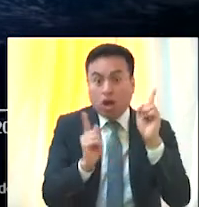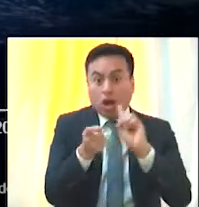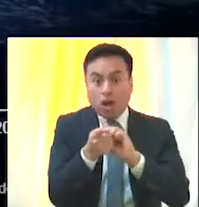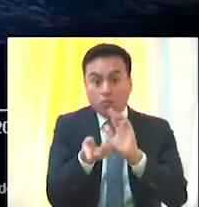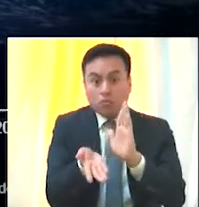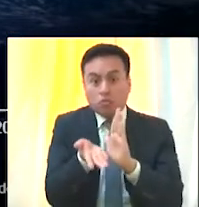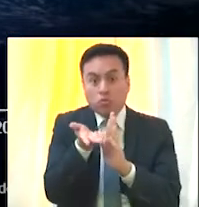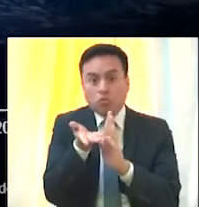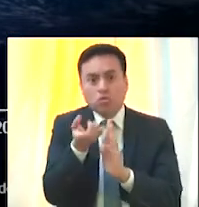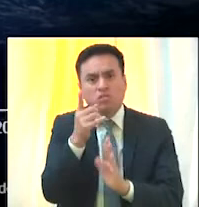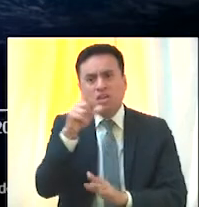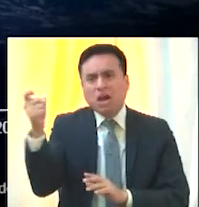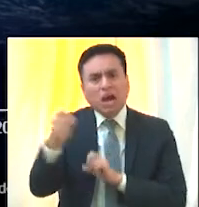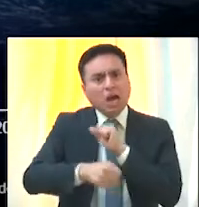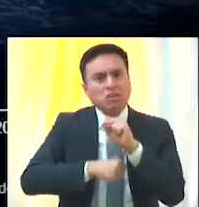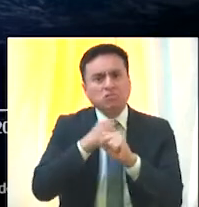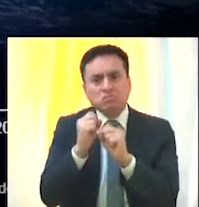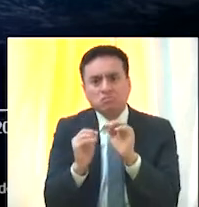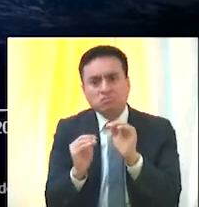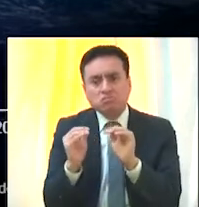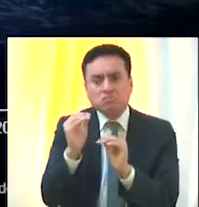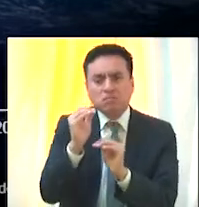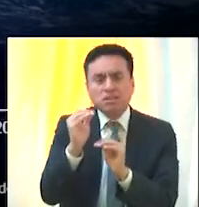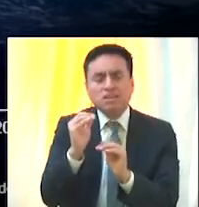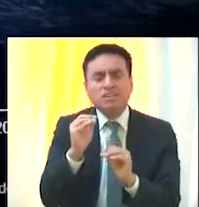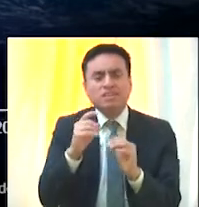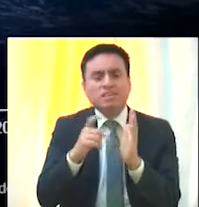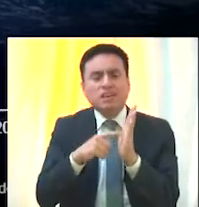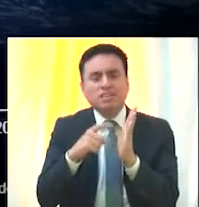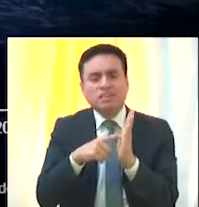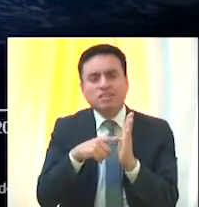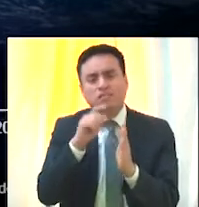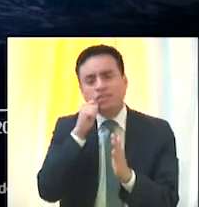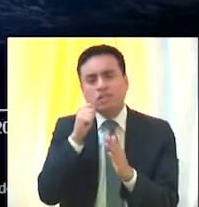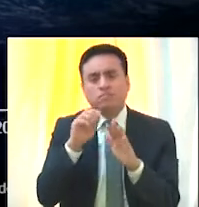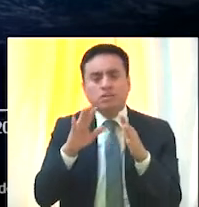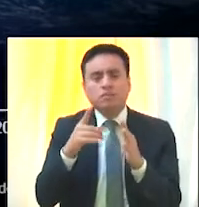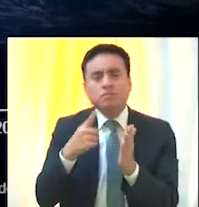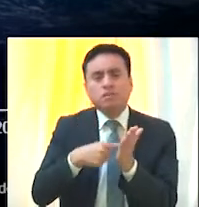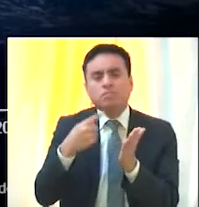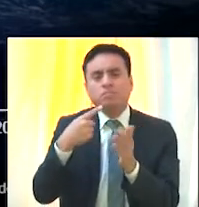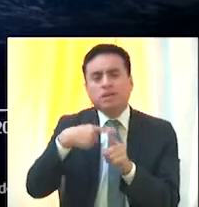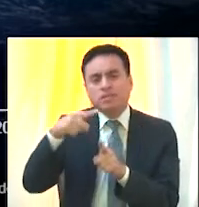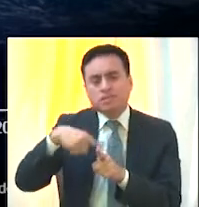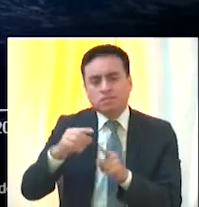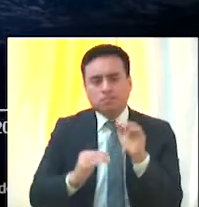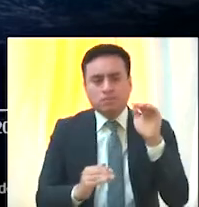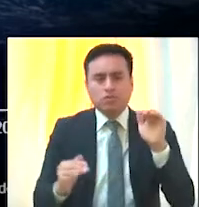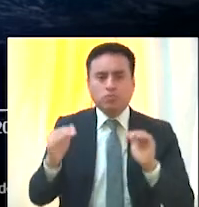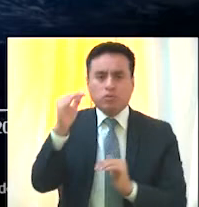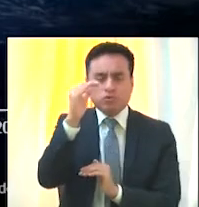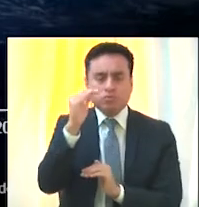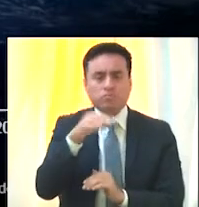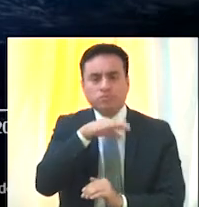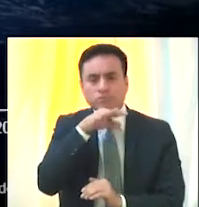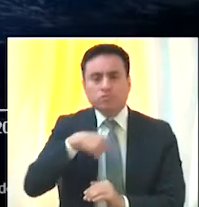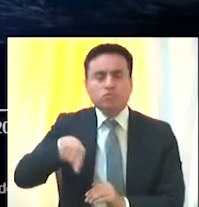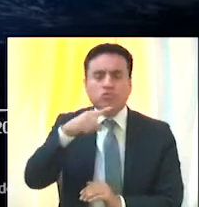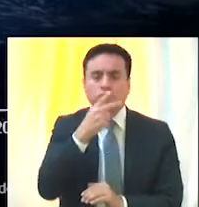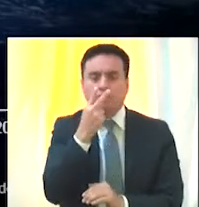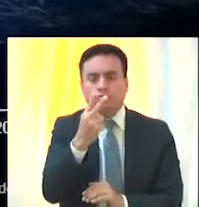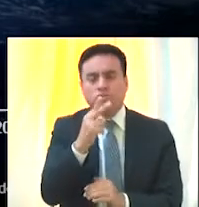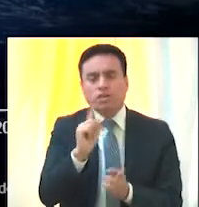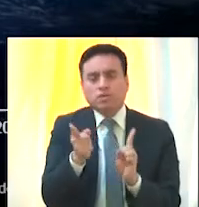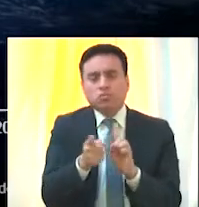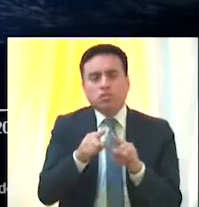ha ocurrido solamente en 100 años y, por lo tanto, la tasa es varios cientos o miles de veces más superior a la que usualmente veíamos